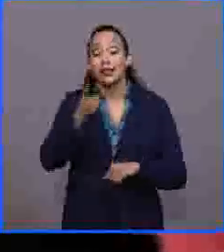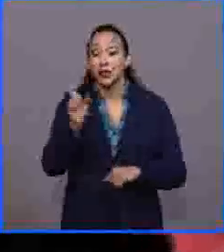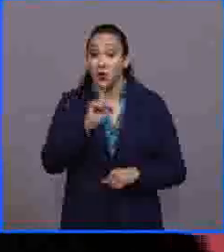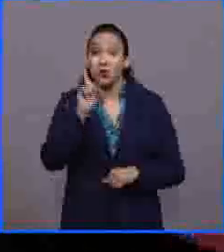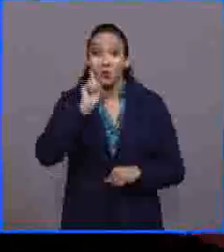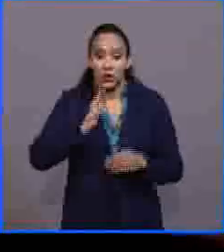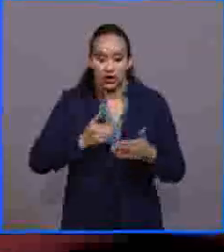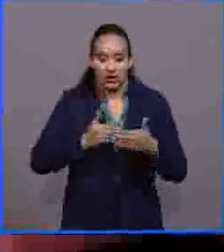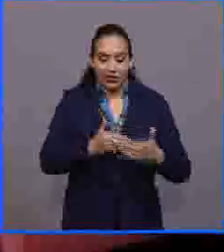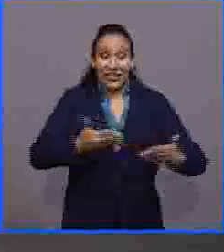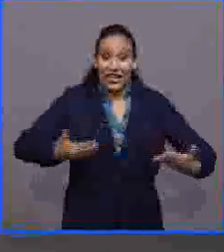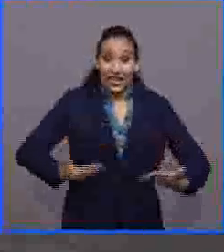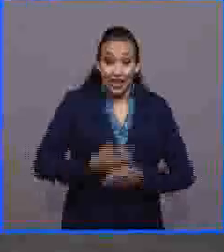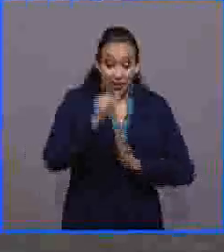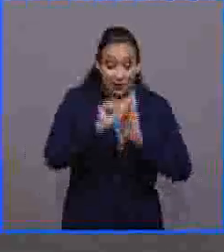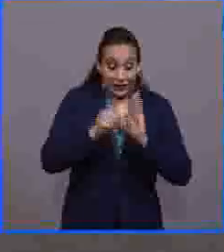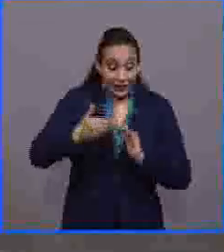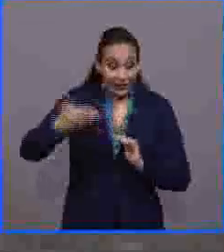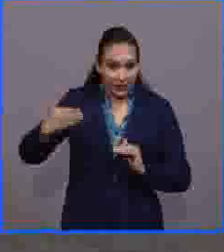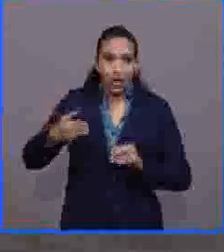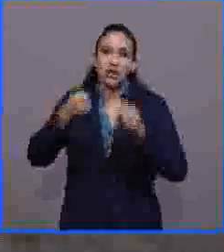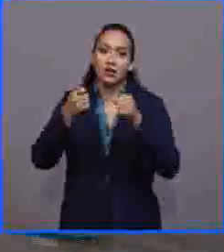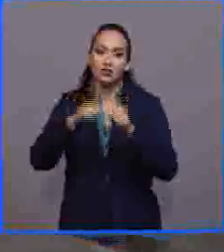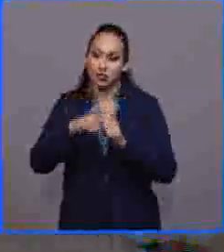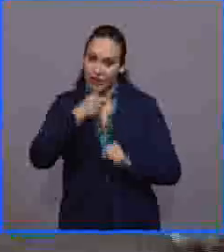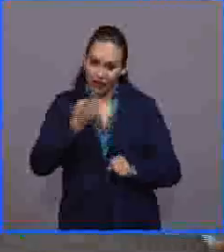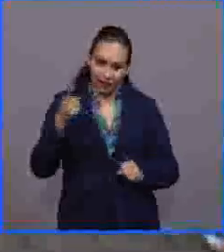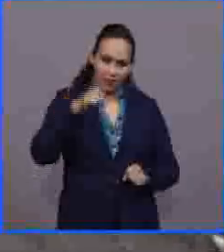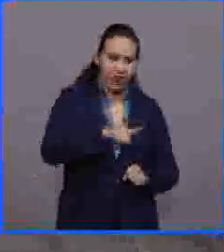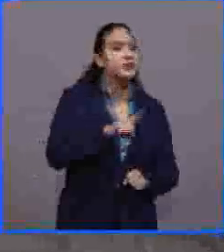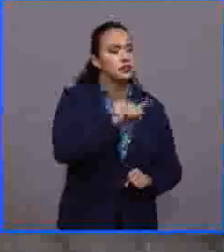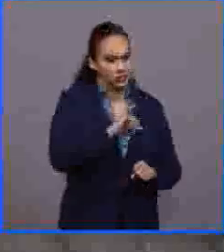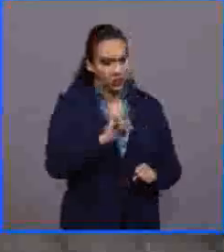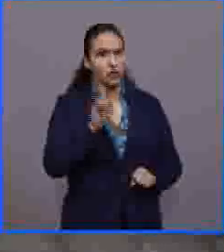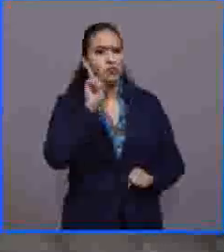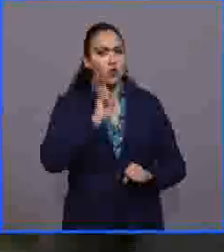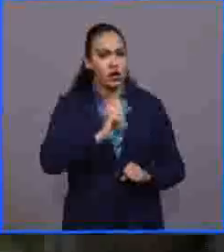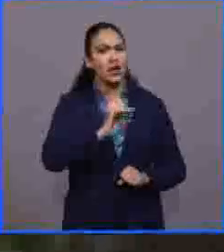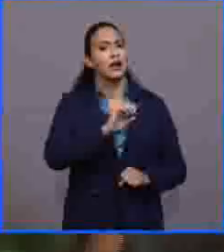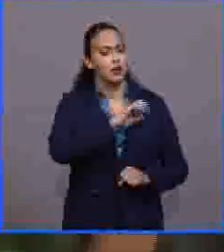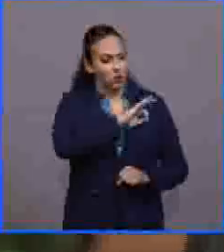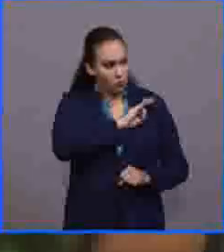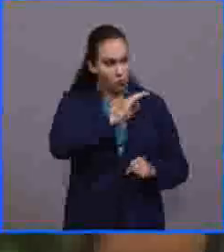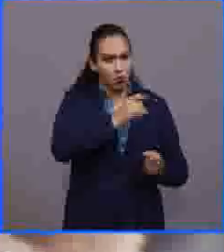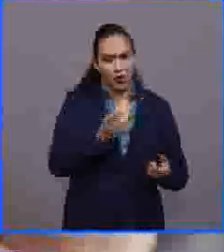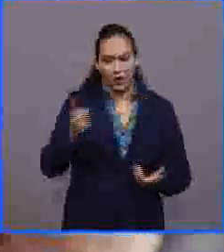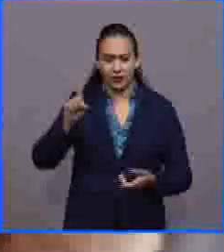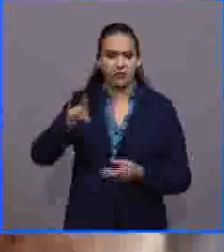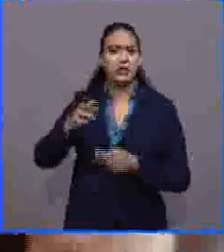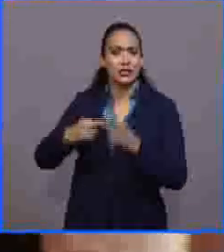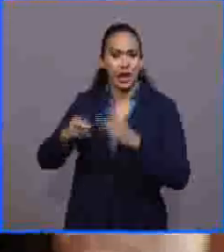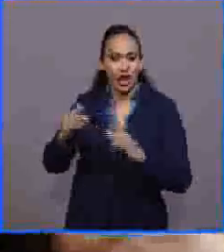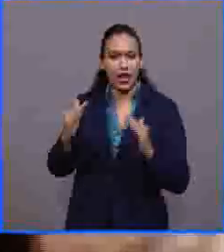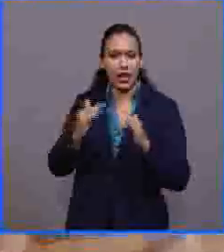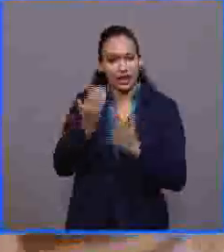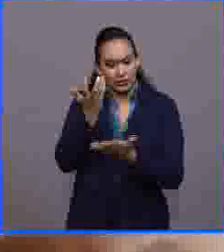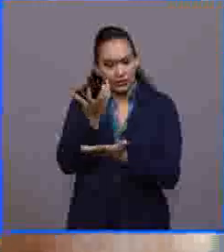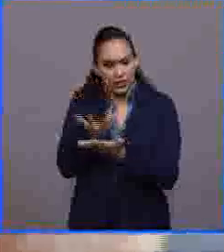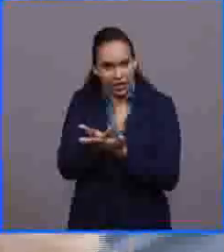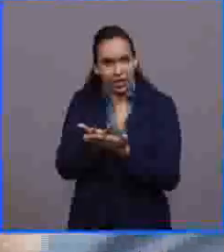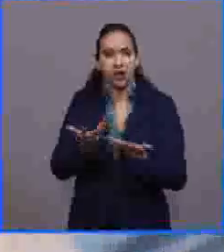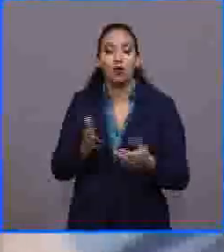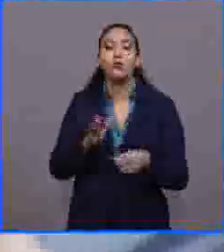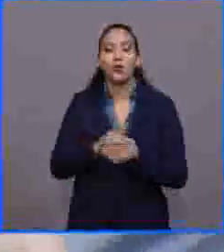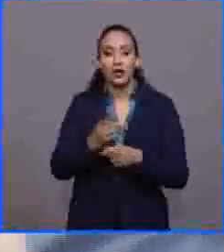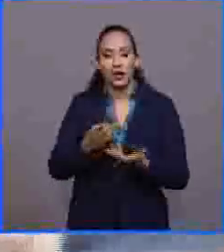prematuro, el Seguro Social debe autorizar que la trabajadora pueda completar su periodo de descanso después del parto, esto con el fin de que